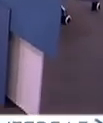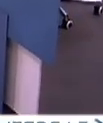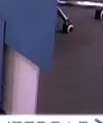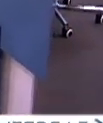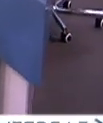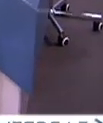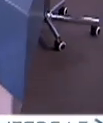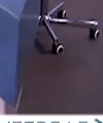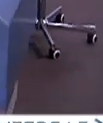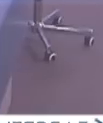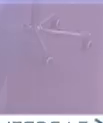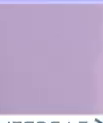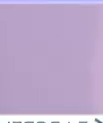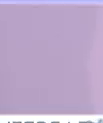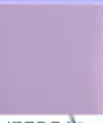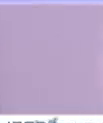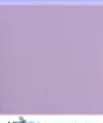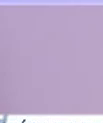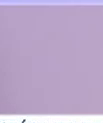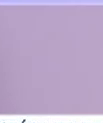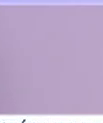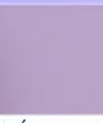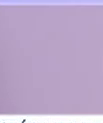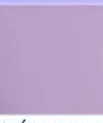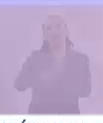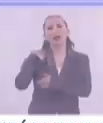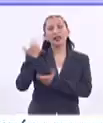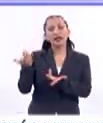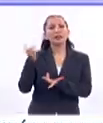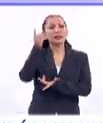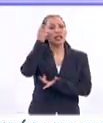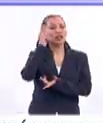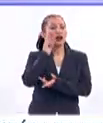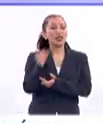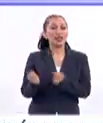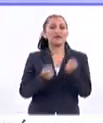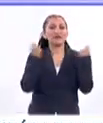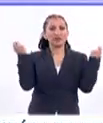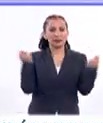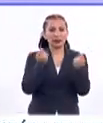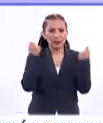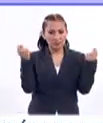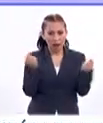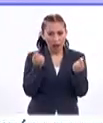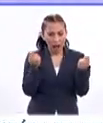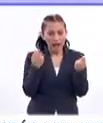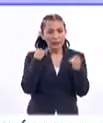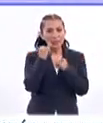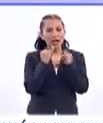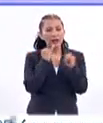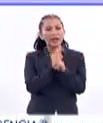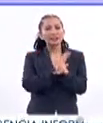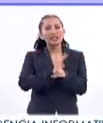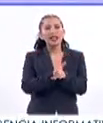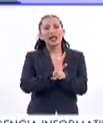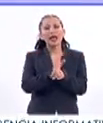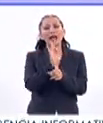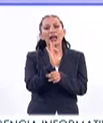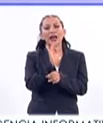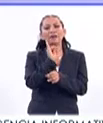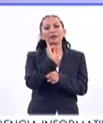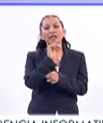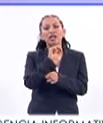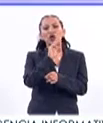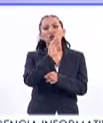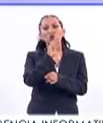Seguimos platicando con Abril Alzaga, y es directora ejecutiva del Festival Internacional de Cine de la UNAM. Abril,